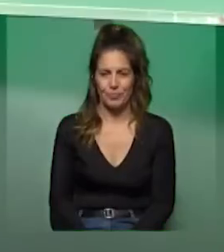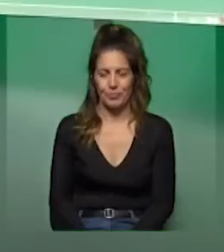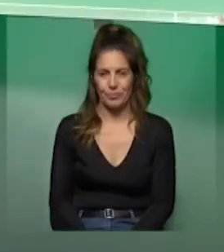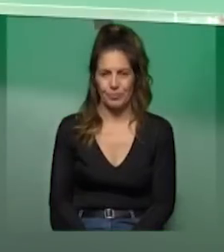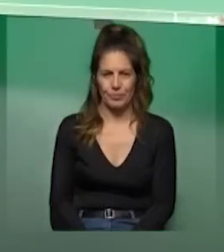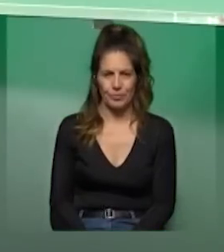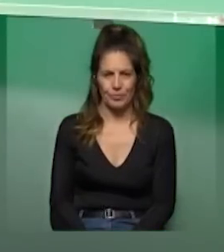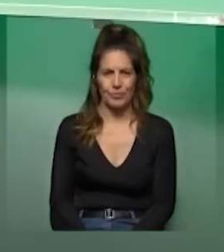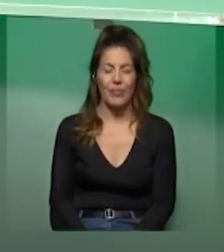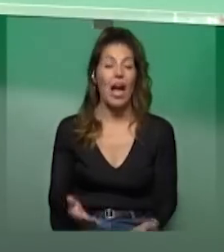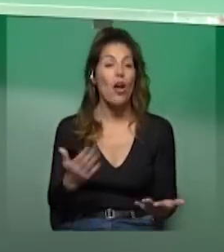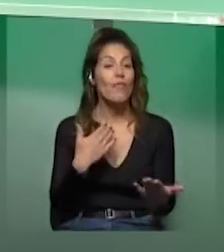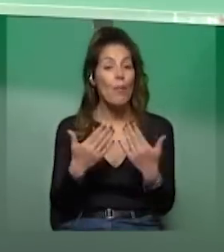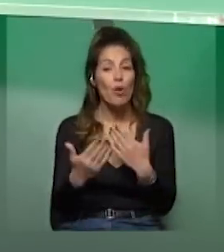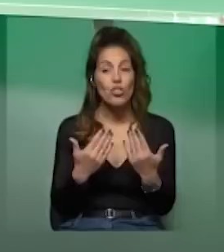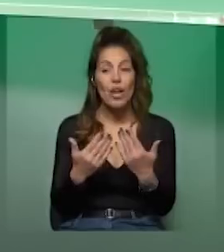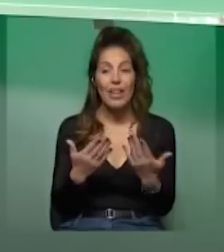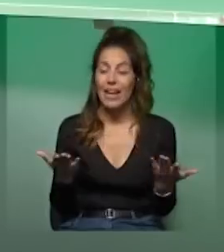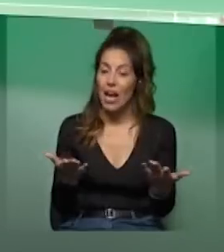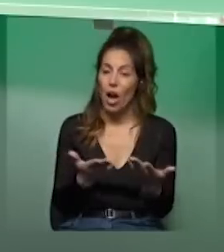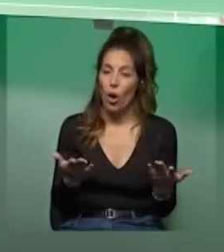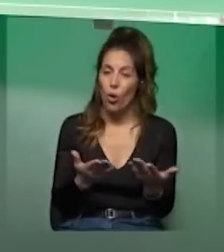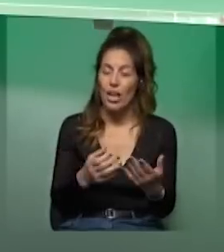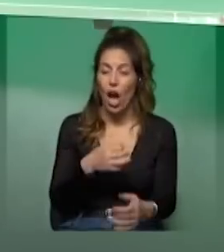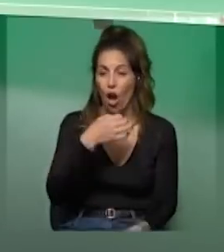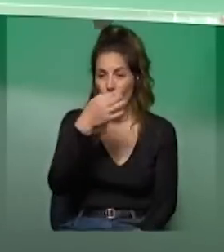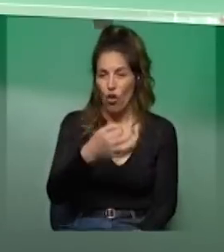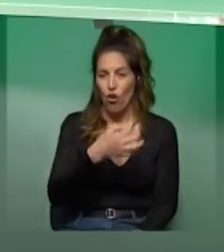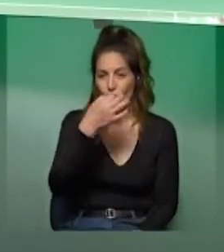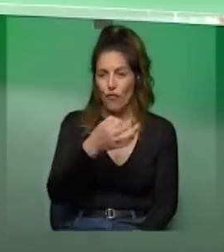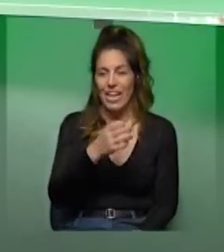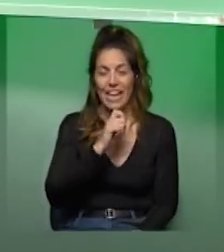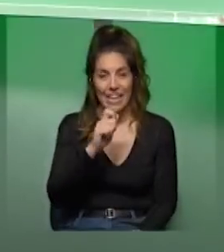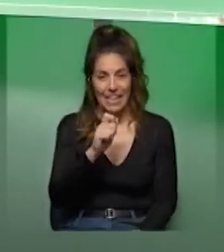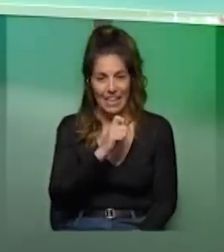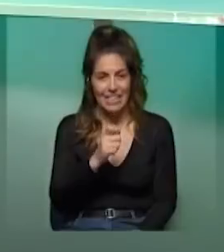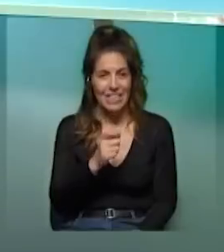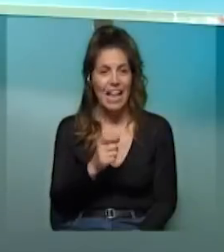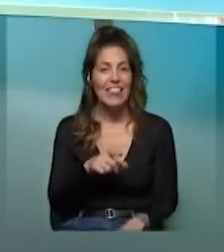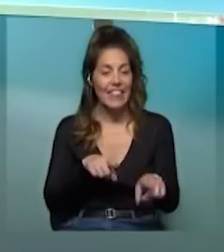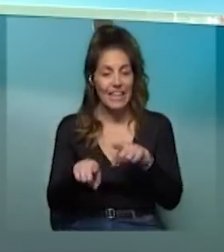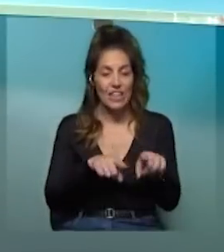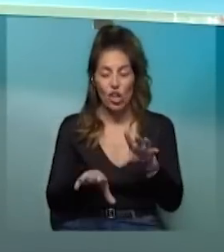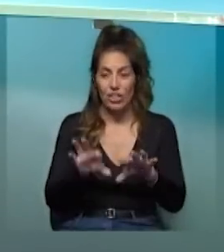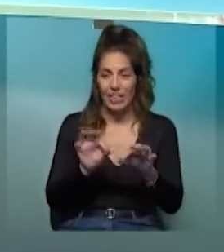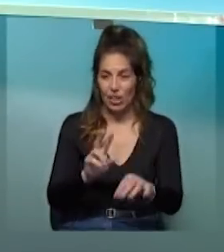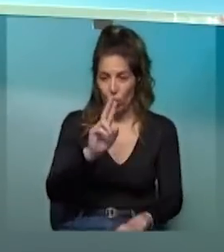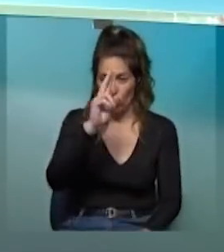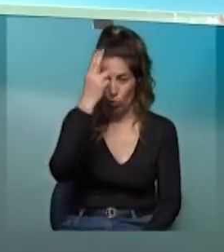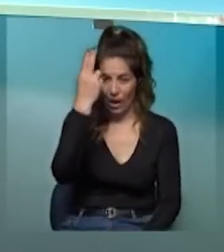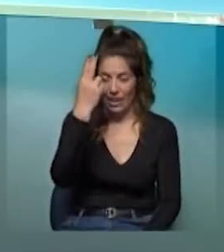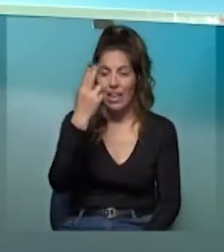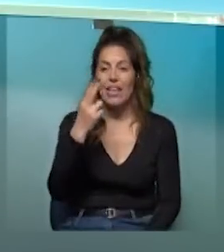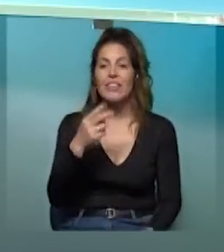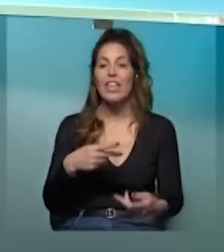Bueno muy bien Vamos a hablar de otros asuntos ahora Hoy hubo conferencia de el director técnico de la selección uruguaya de fútbol estamos hablando de